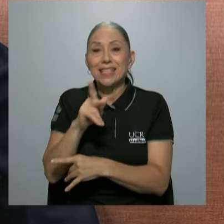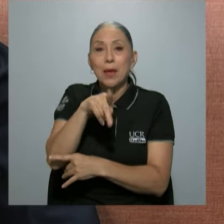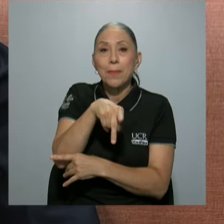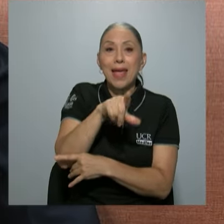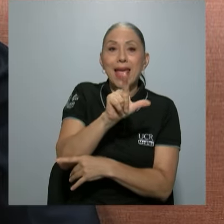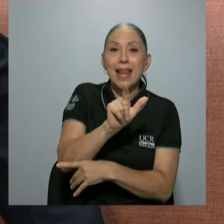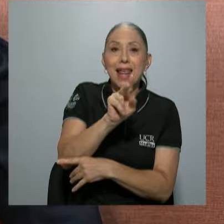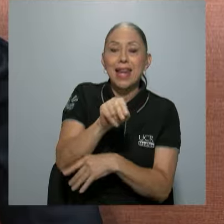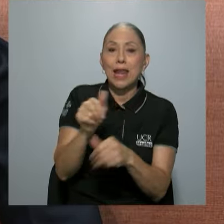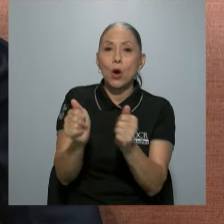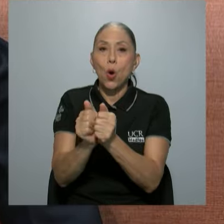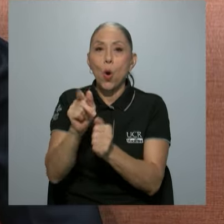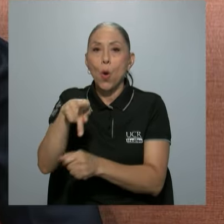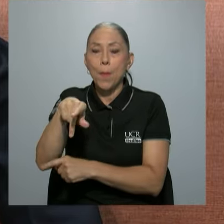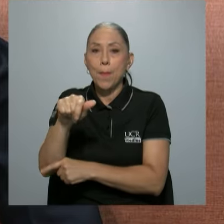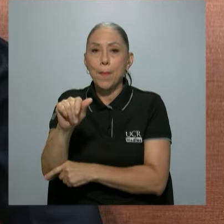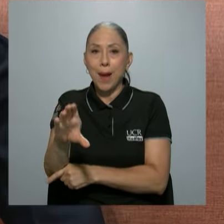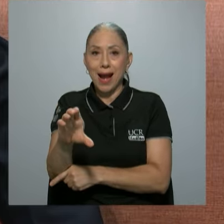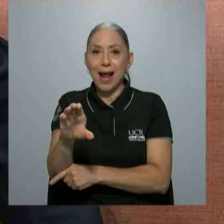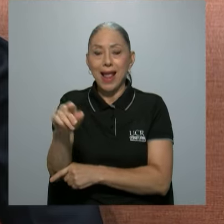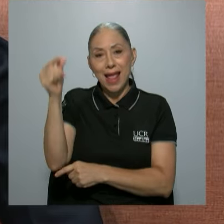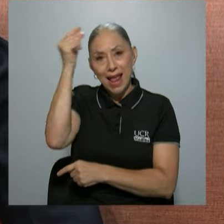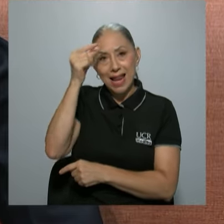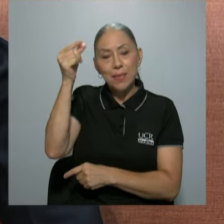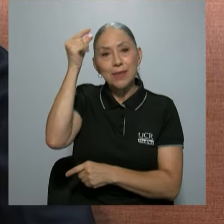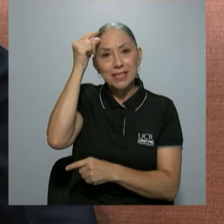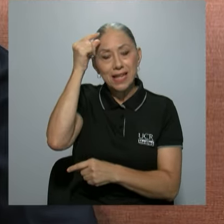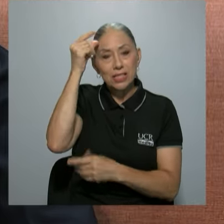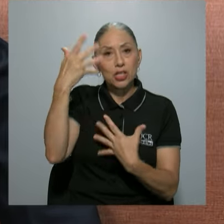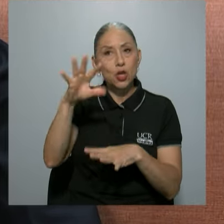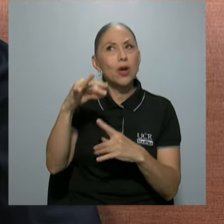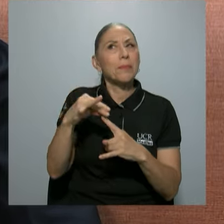PAC en la administración, sobre todo en la administración